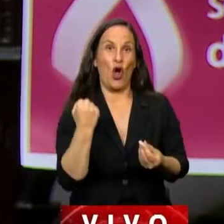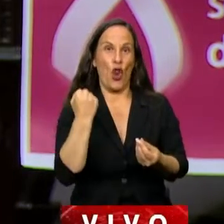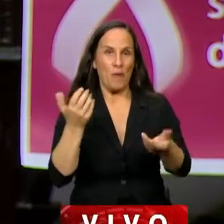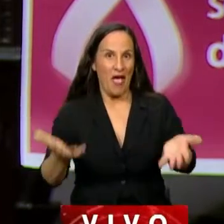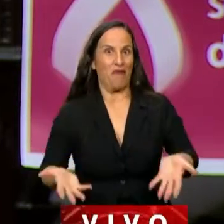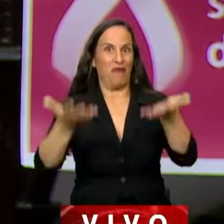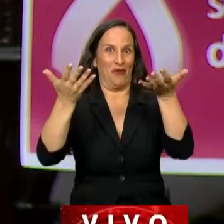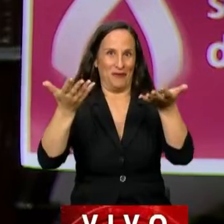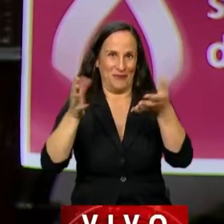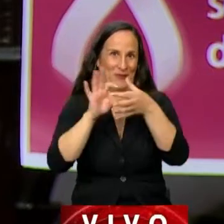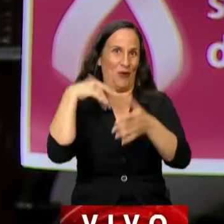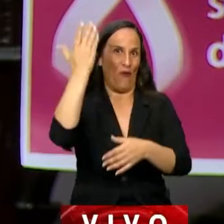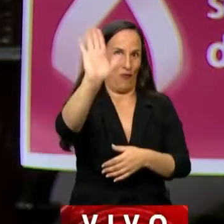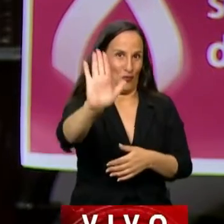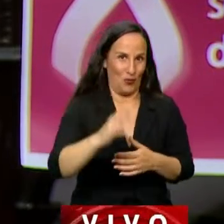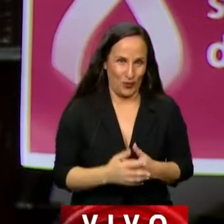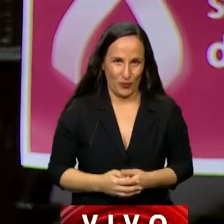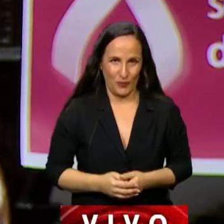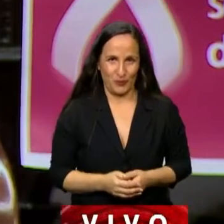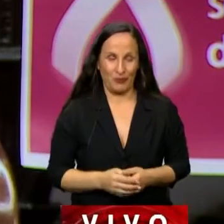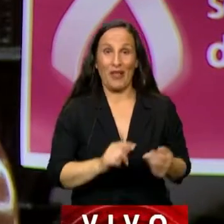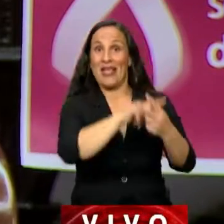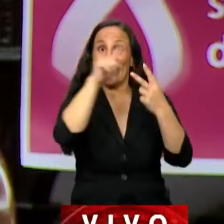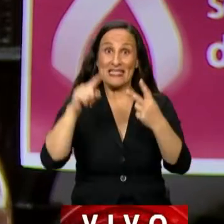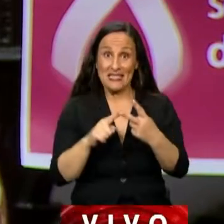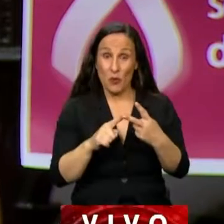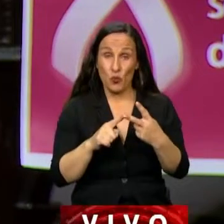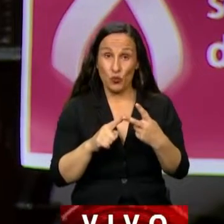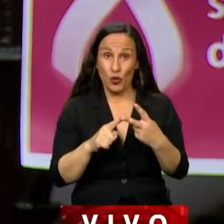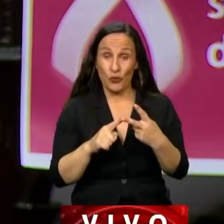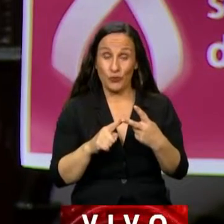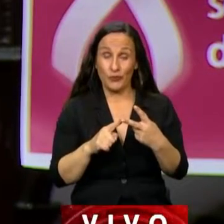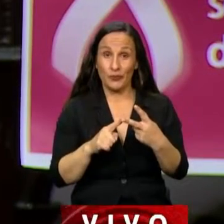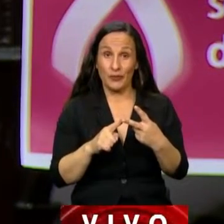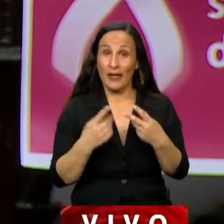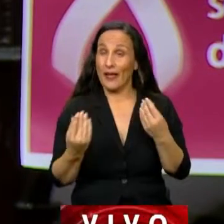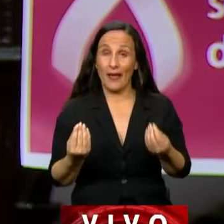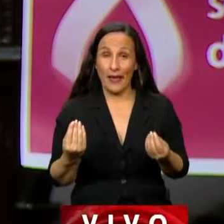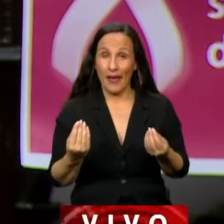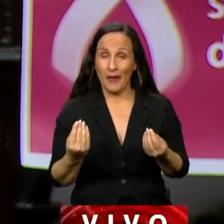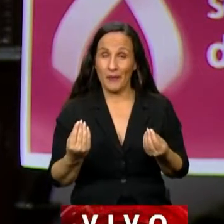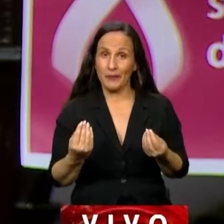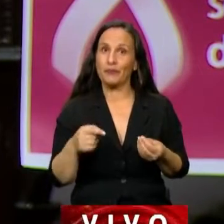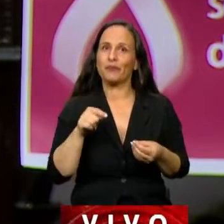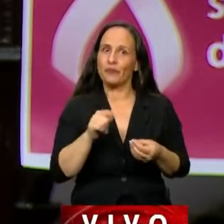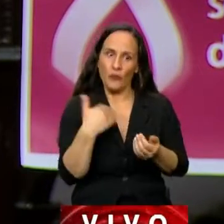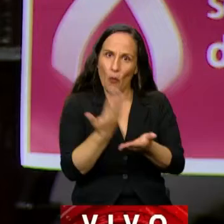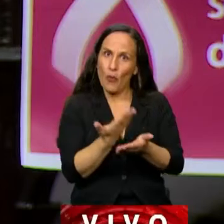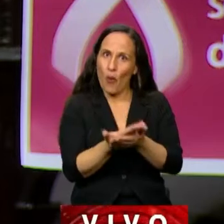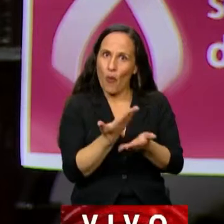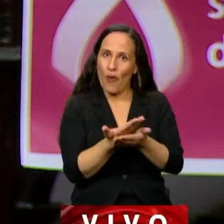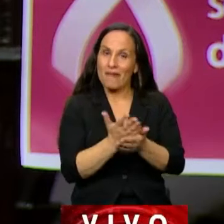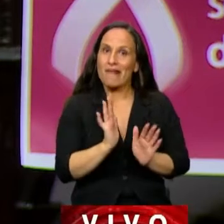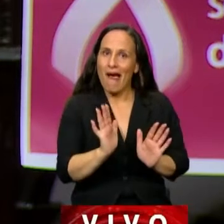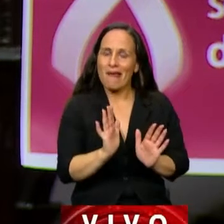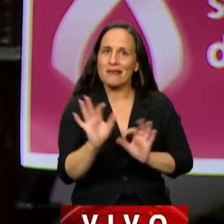economía en el futuro. La segunda lectura es que una iniciativa de estas